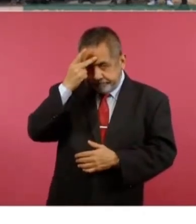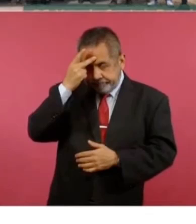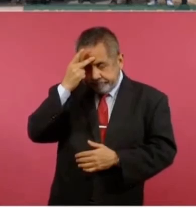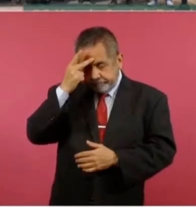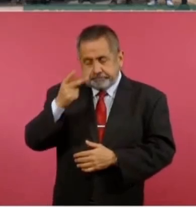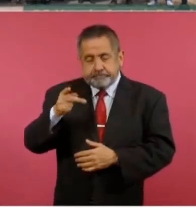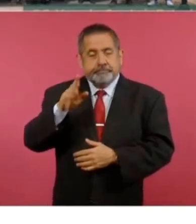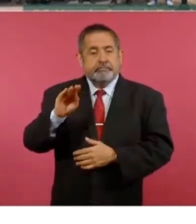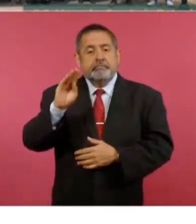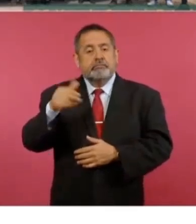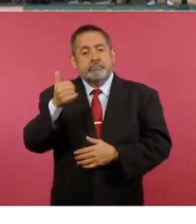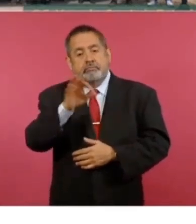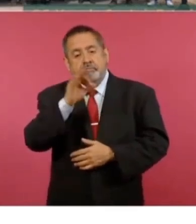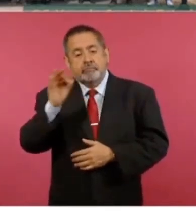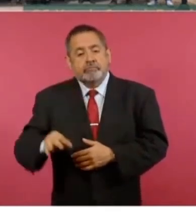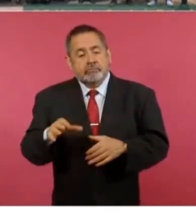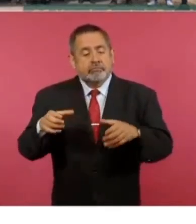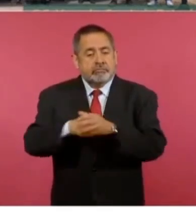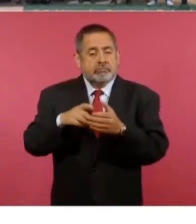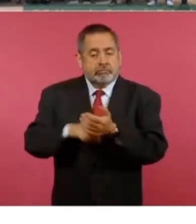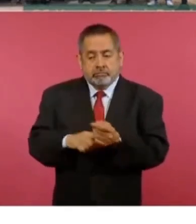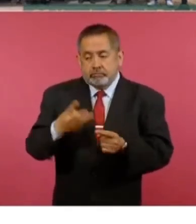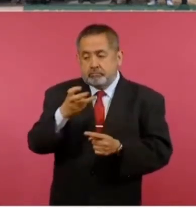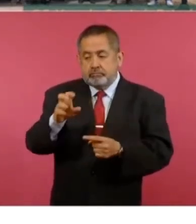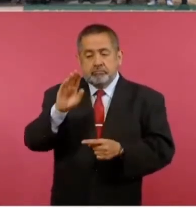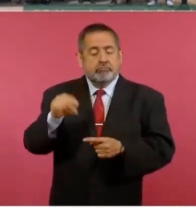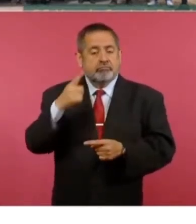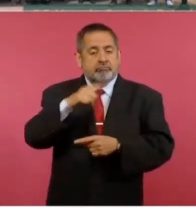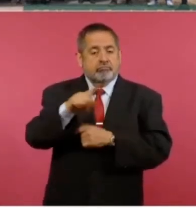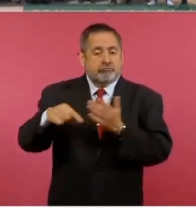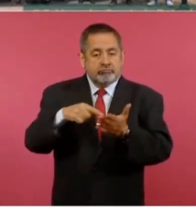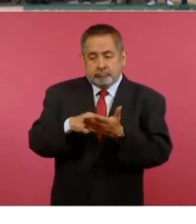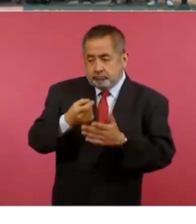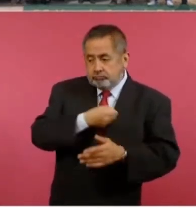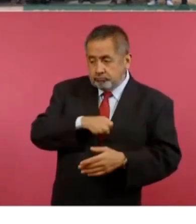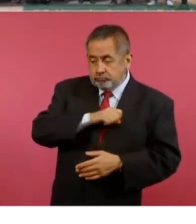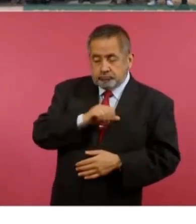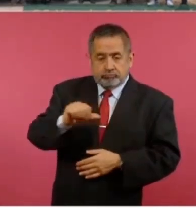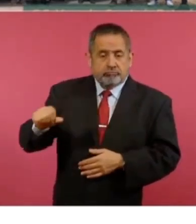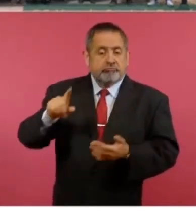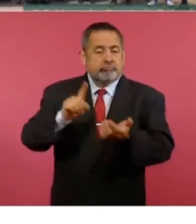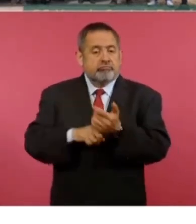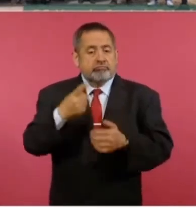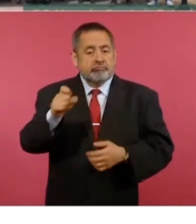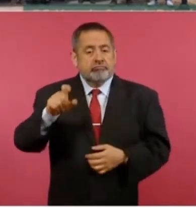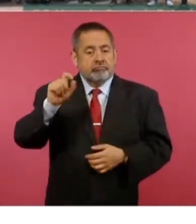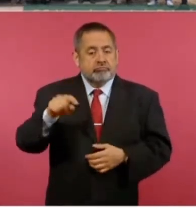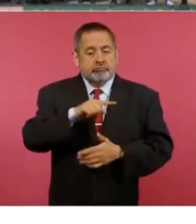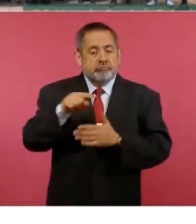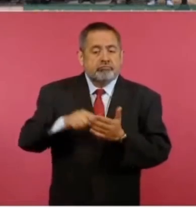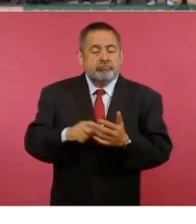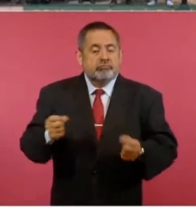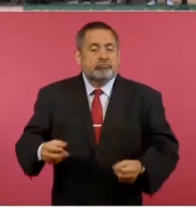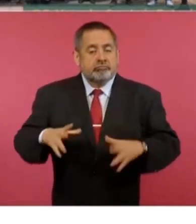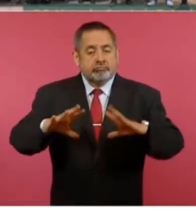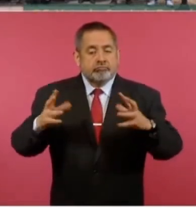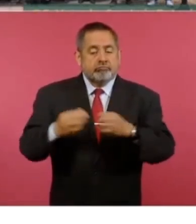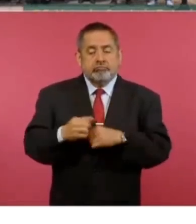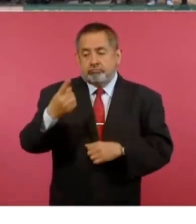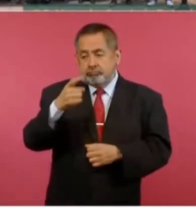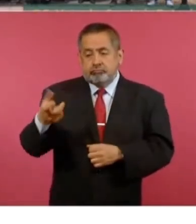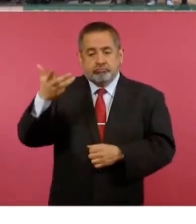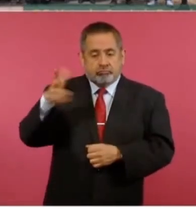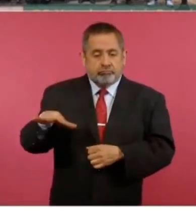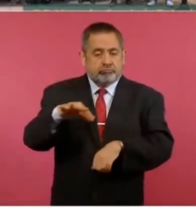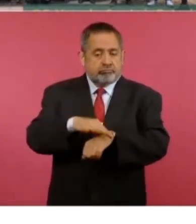el 96% de los comités en 391 centros de salud. Para las 120 vacantes tenemos un registro de